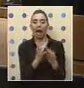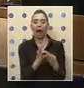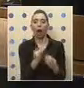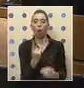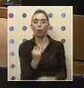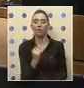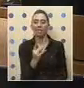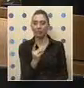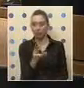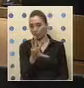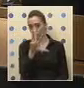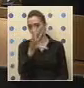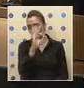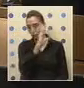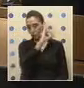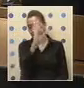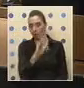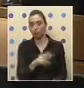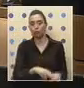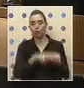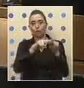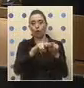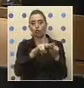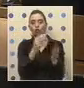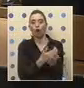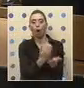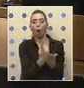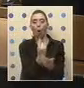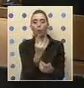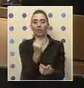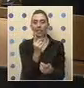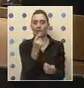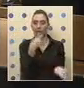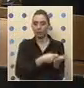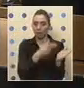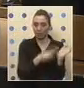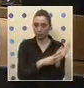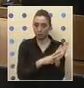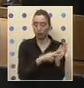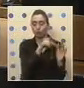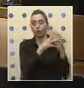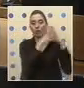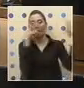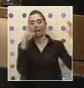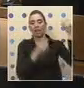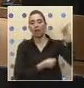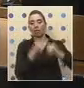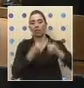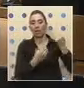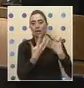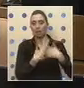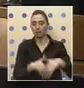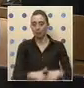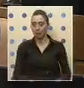el 90% del Fondo de Utilidades Tributables está concentrado en las grandes empresas.